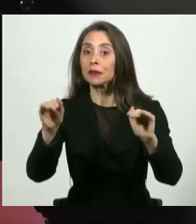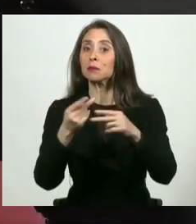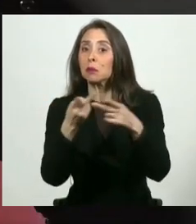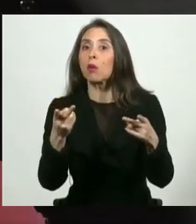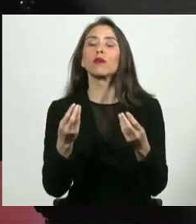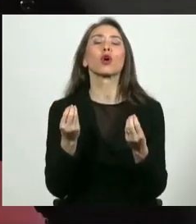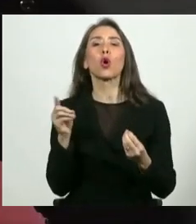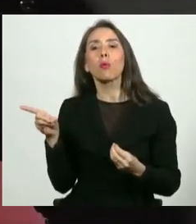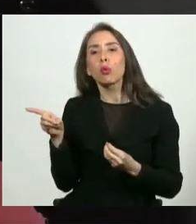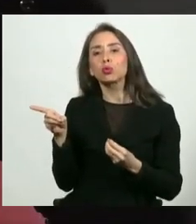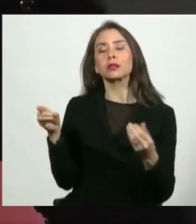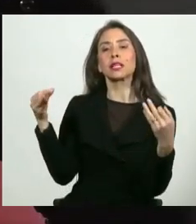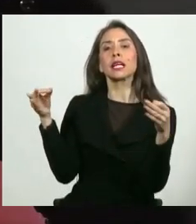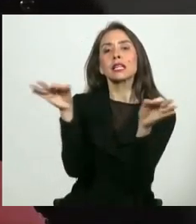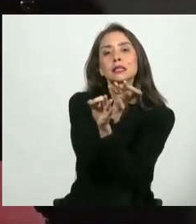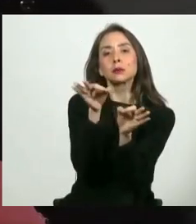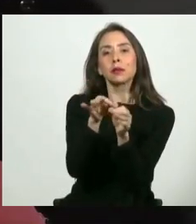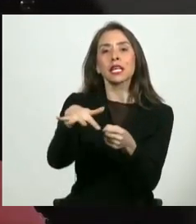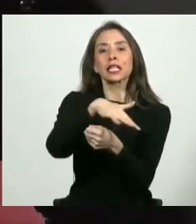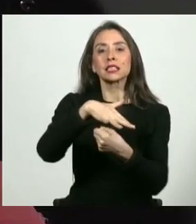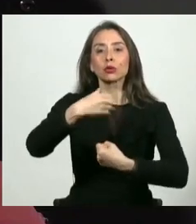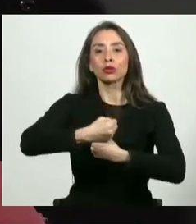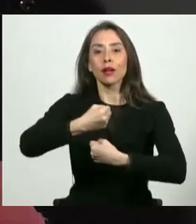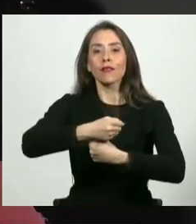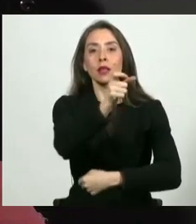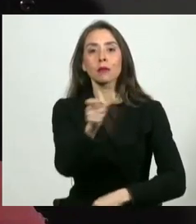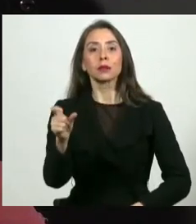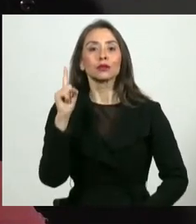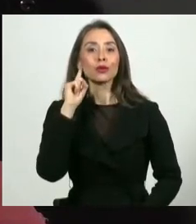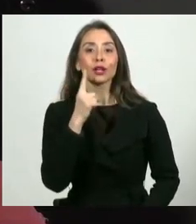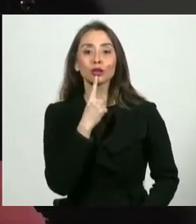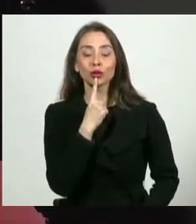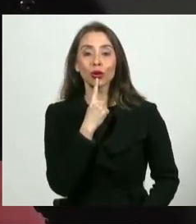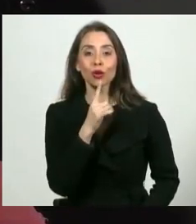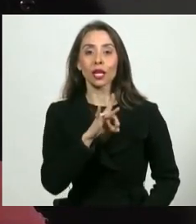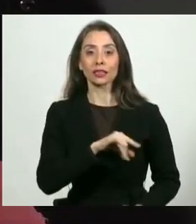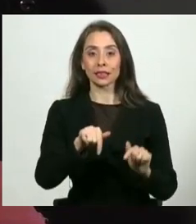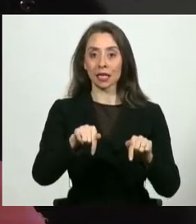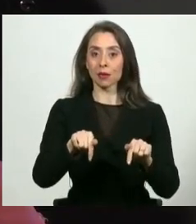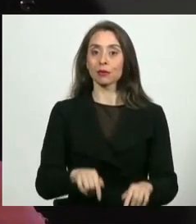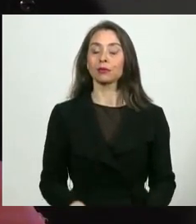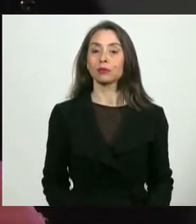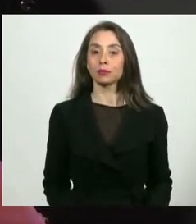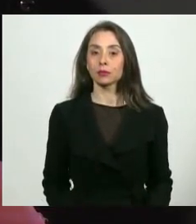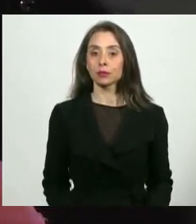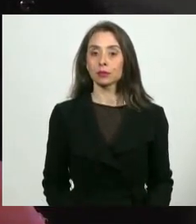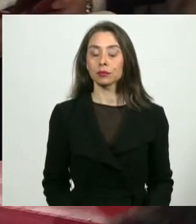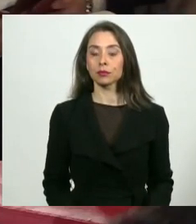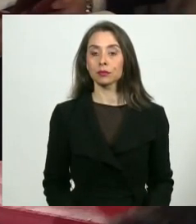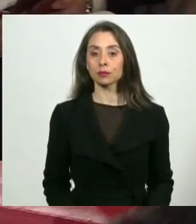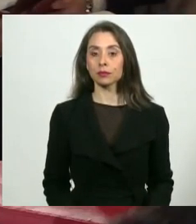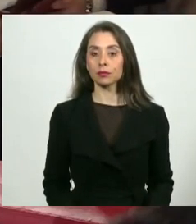cómo describiría usted la situación laboral de las personas sordas en el Chile de hoy.